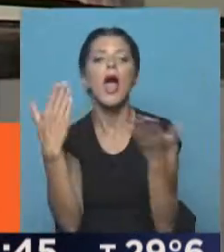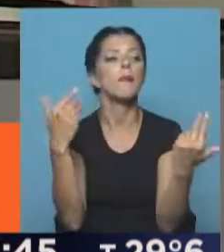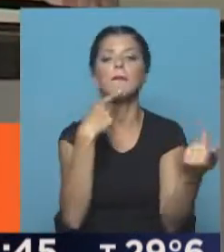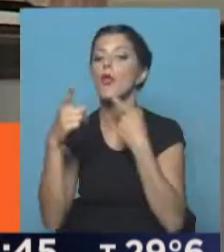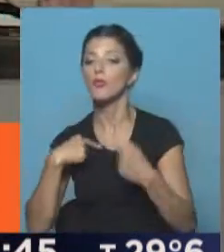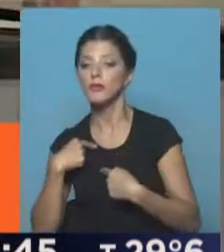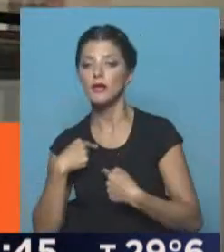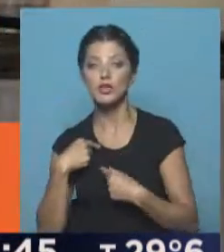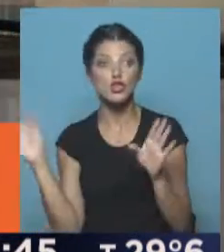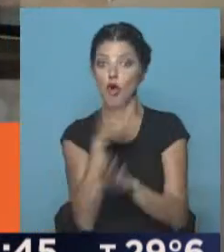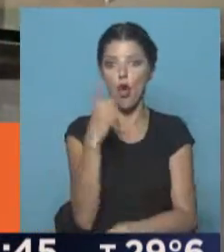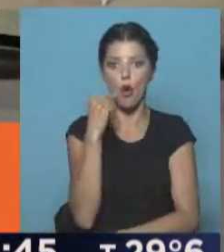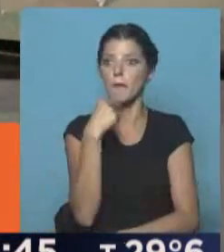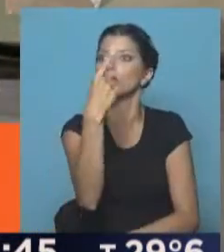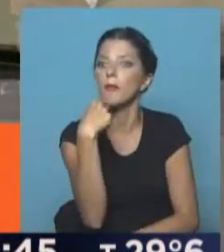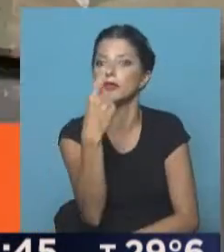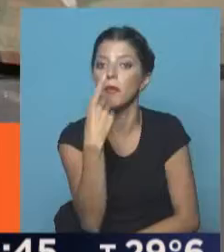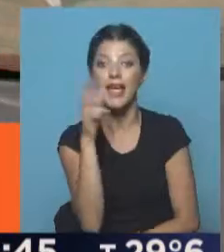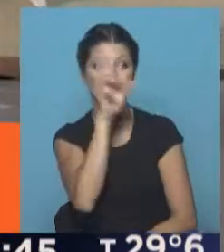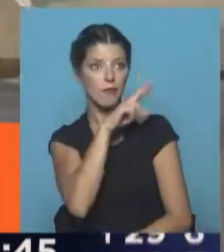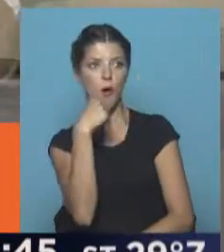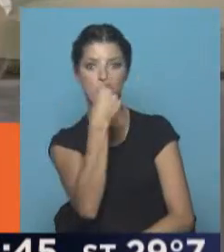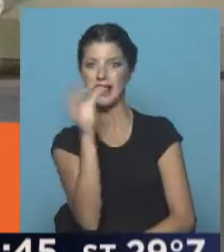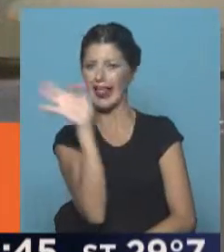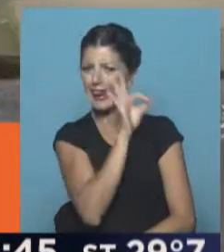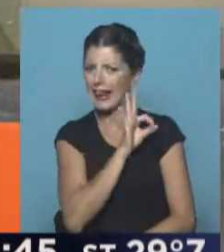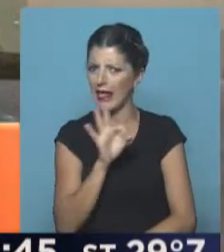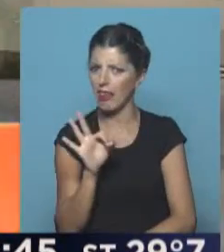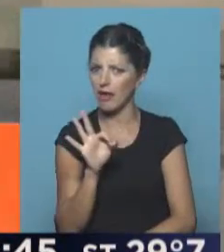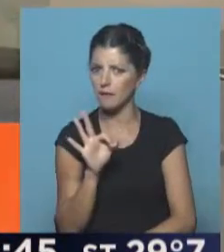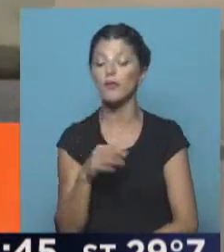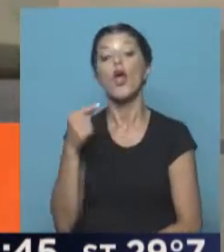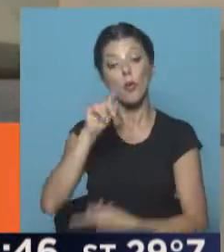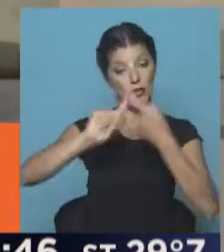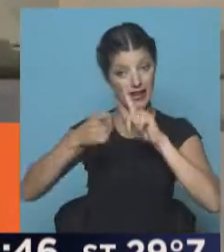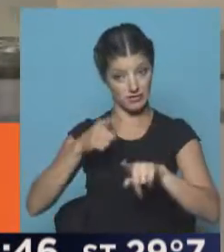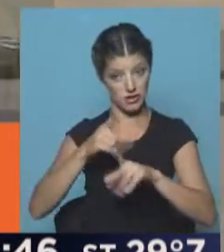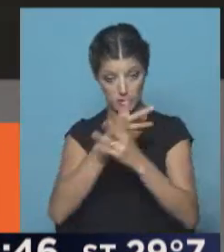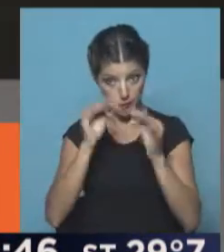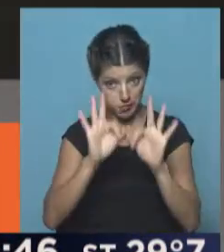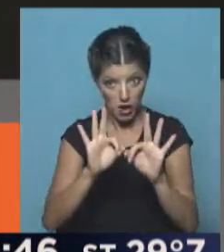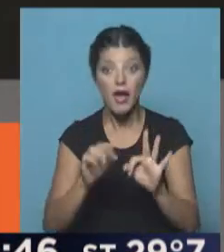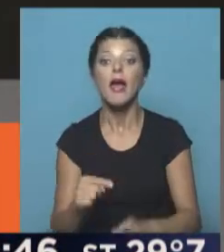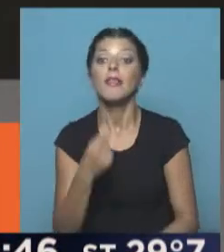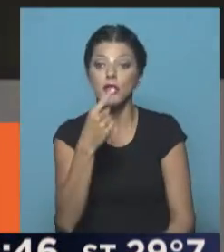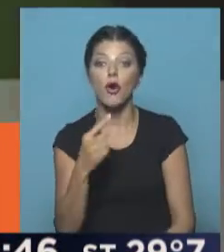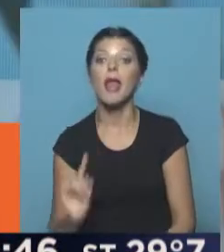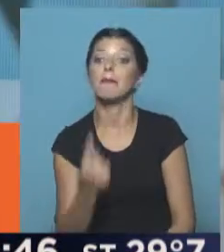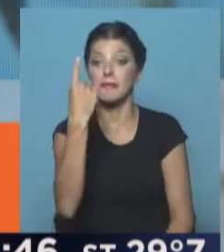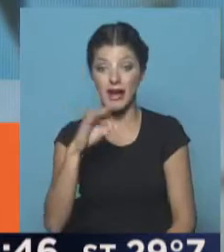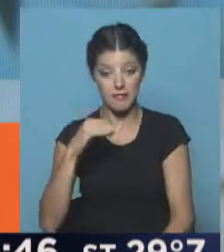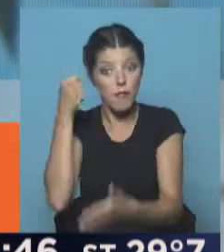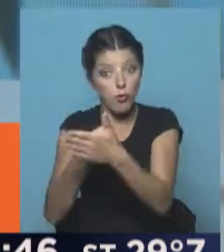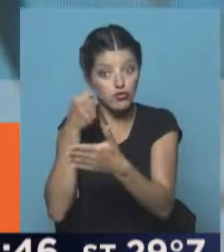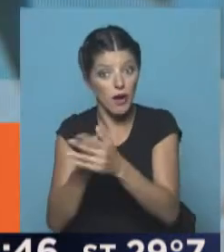había muchas mujeres. Eran académicas. Las mujeres no preguntaban. Cuando terminó Malcorra dijo, chicas, las primeras que tenemos que hacernos nuestro lugar, yo estaba